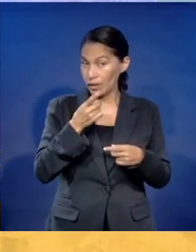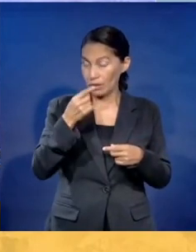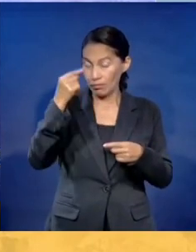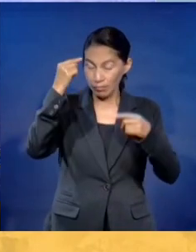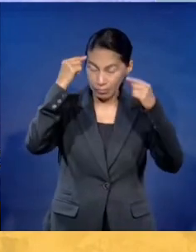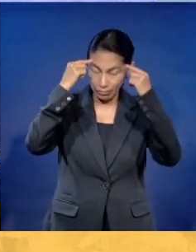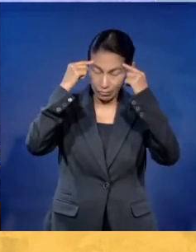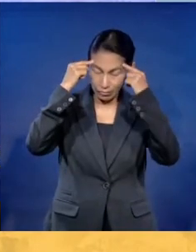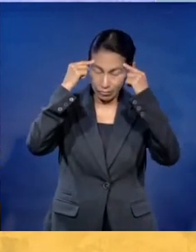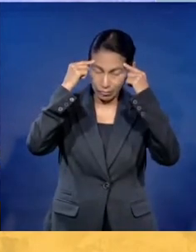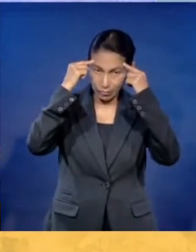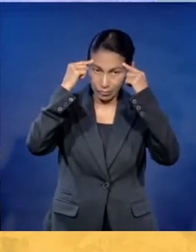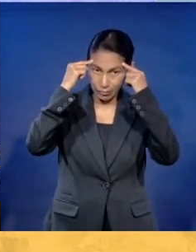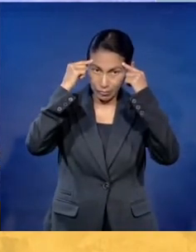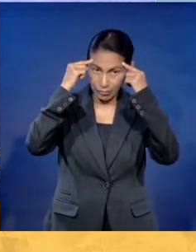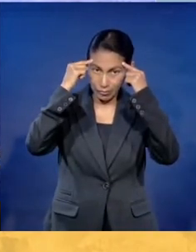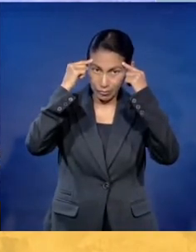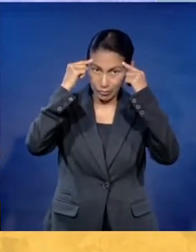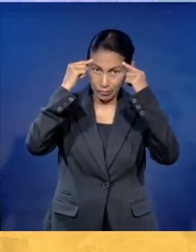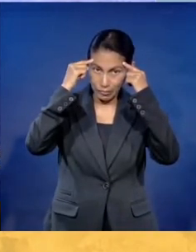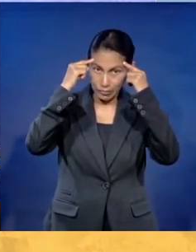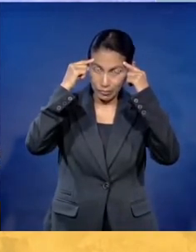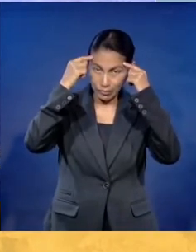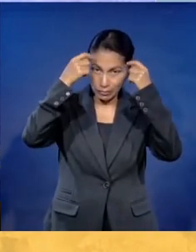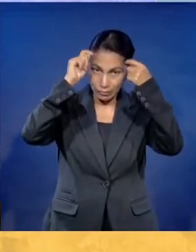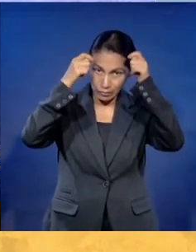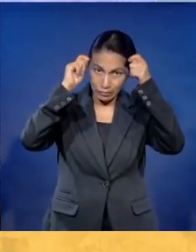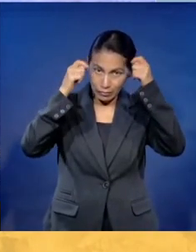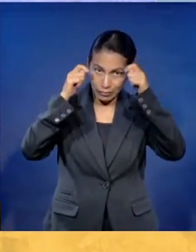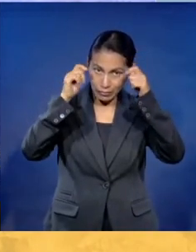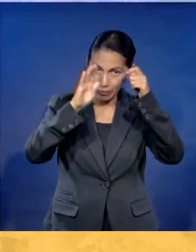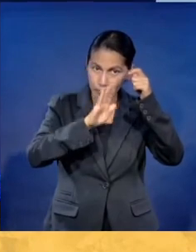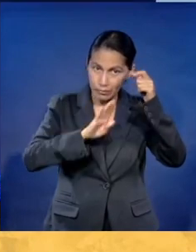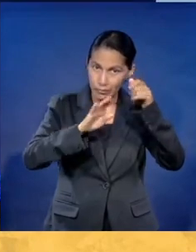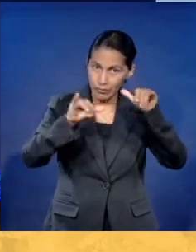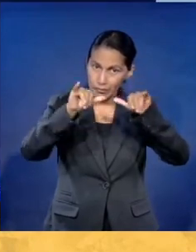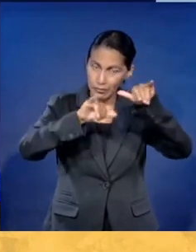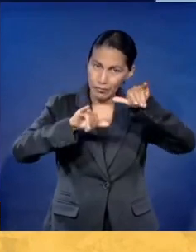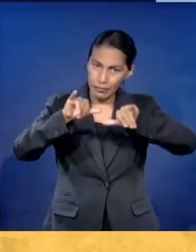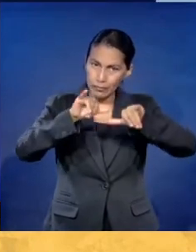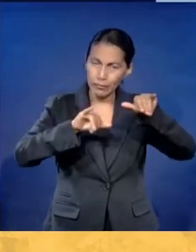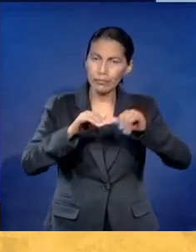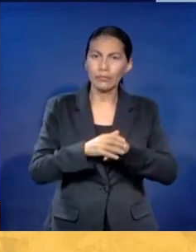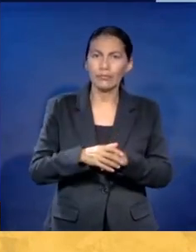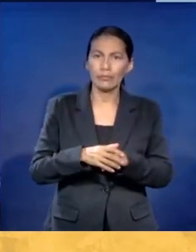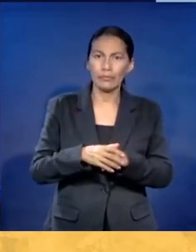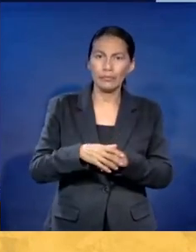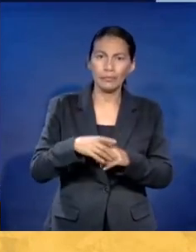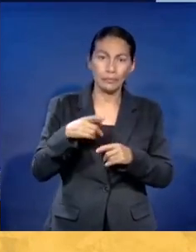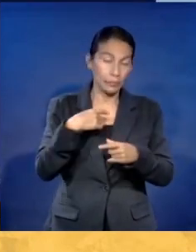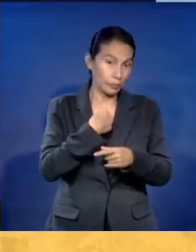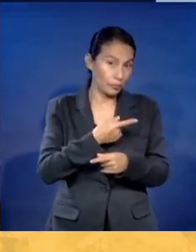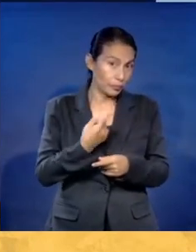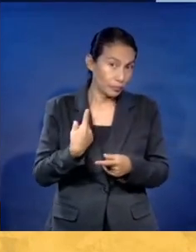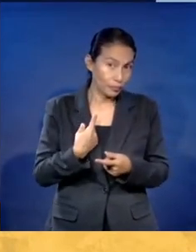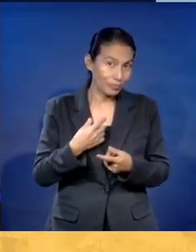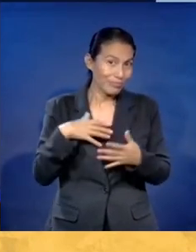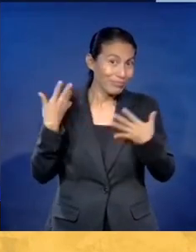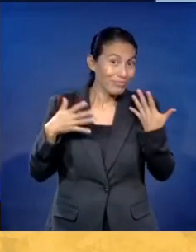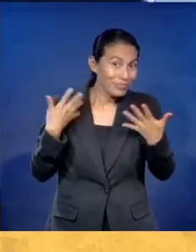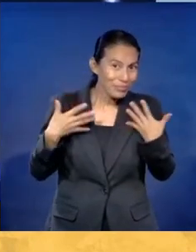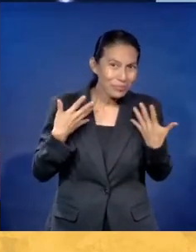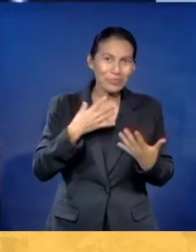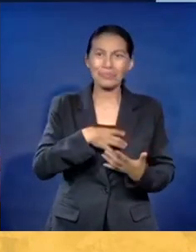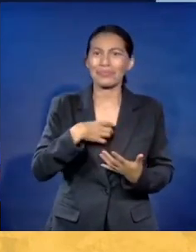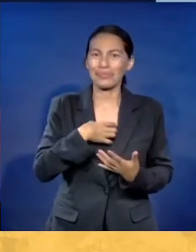el cerebro todos nosotros somos asuntos bioquímicos cuando Estamos contentos se generan sustancias por